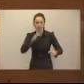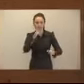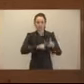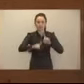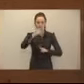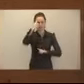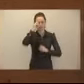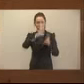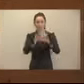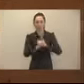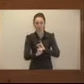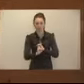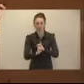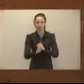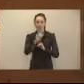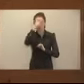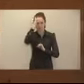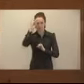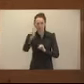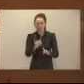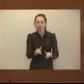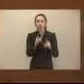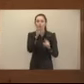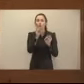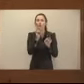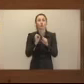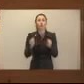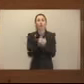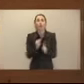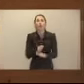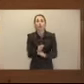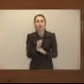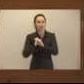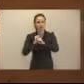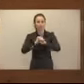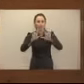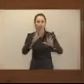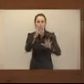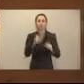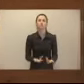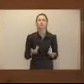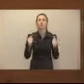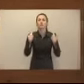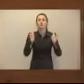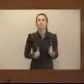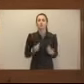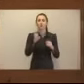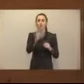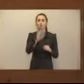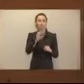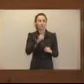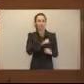trastornos mentales. Empezando pola propia axuda á dependencia, porque nesta as competencias del Goberno autonómico son